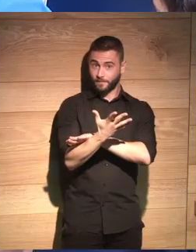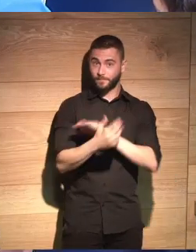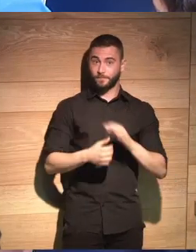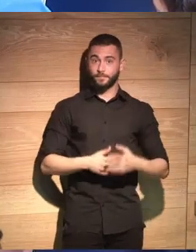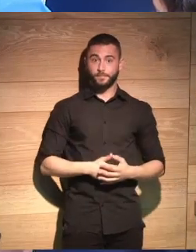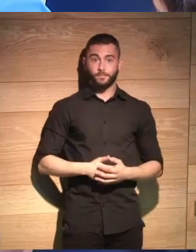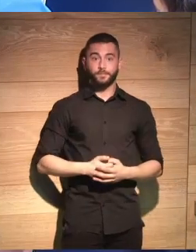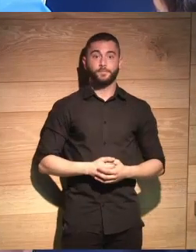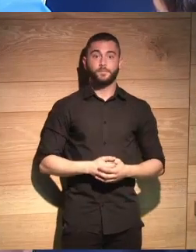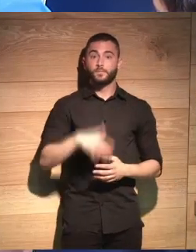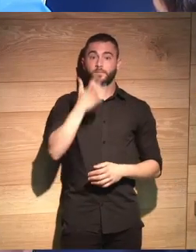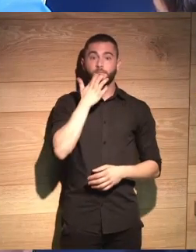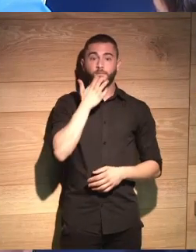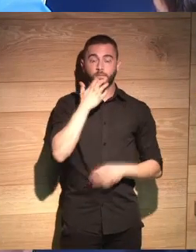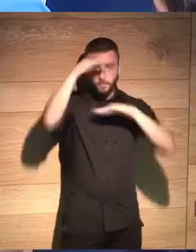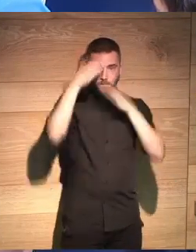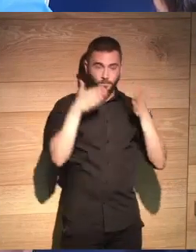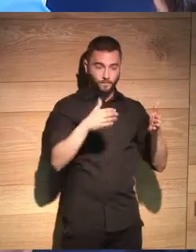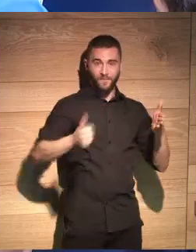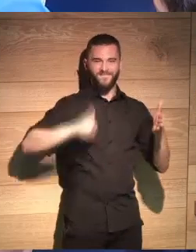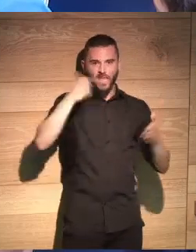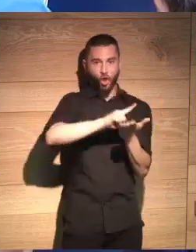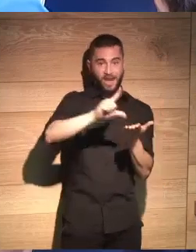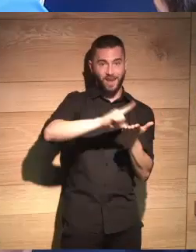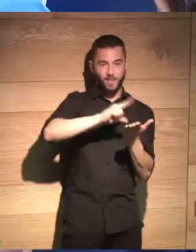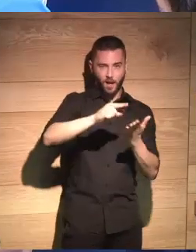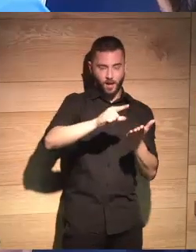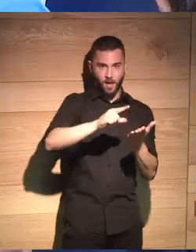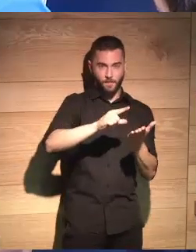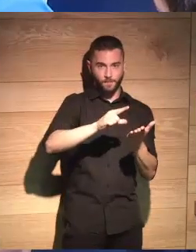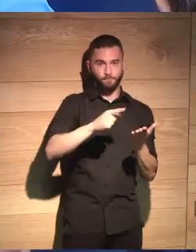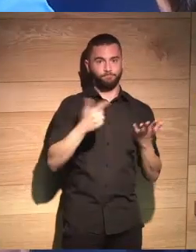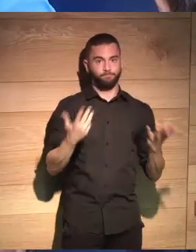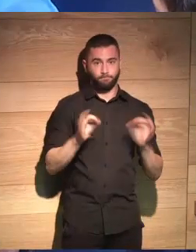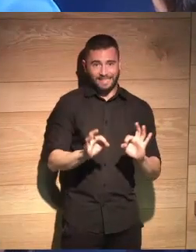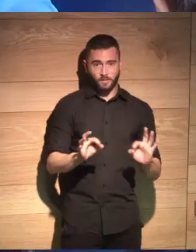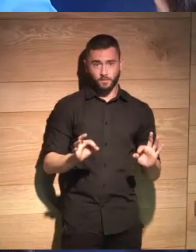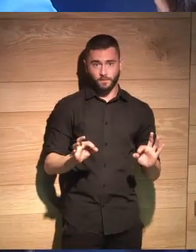Y cuando hablamos en el terreno de la ficción literaria, y por lo tanto,